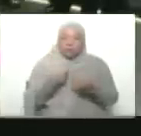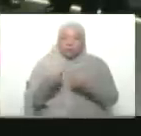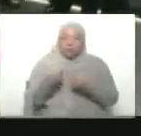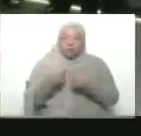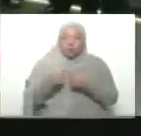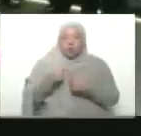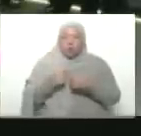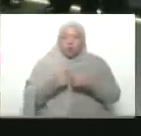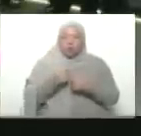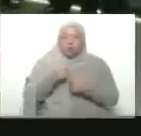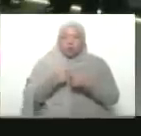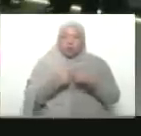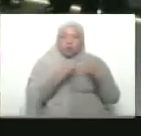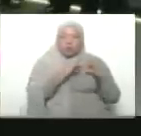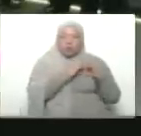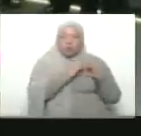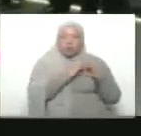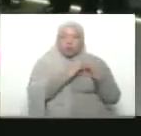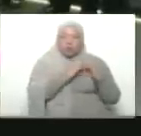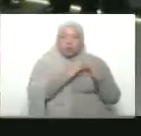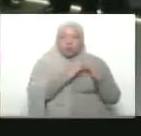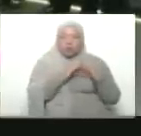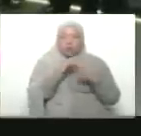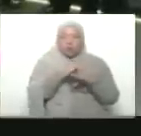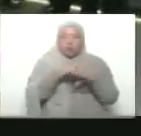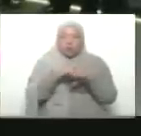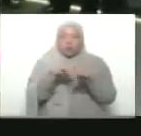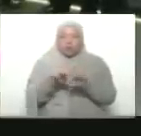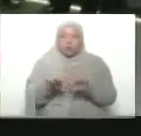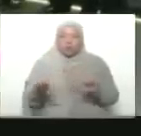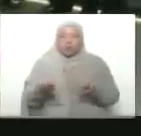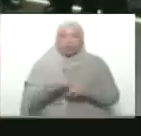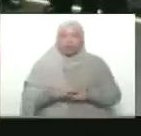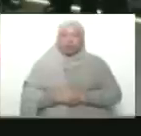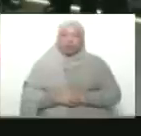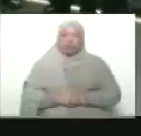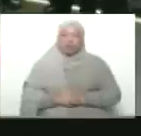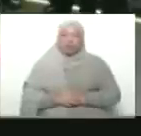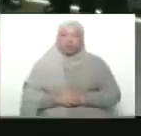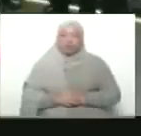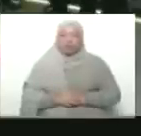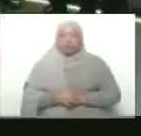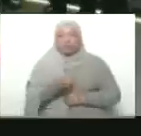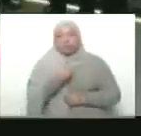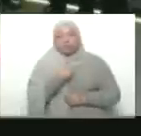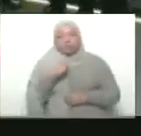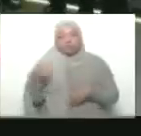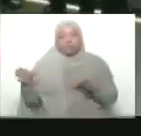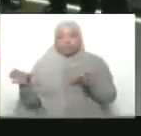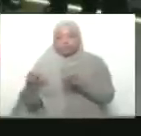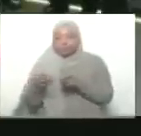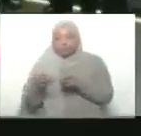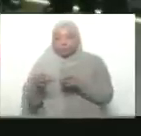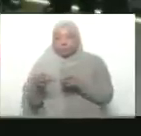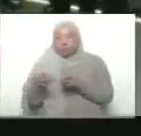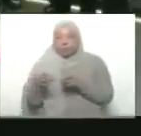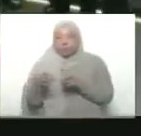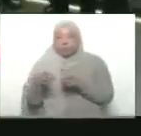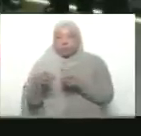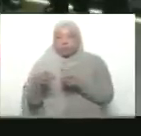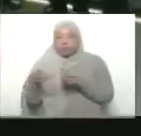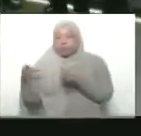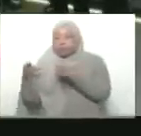corazón salcero y educación yo les pido que se reúnan el equipo completo